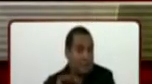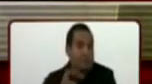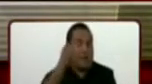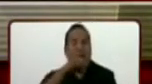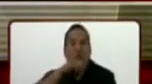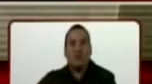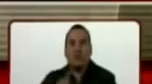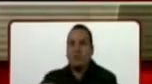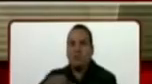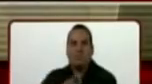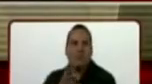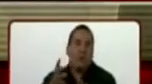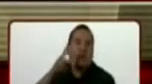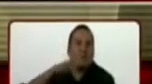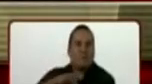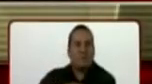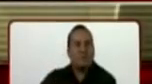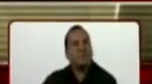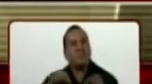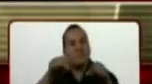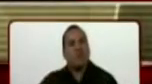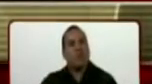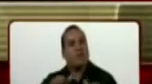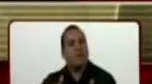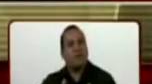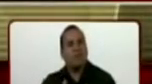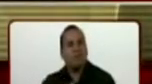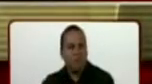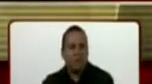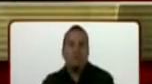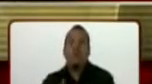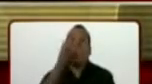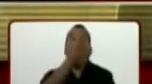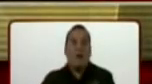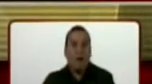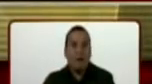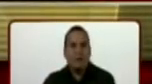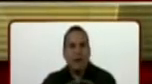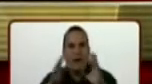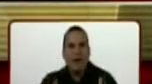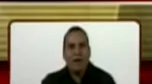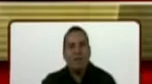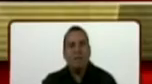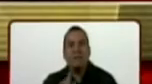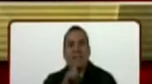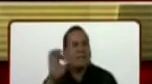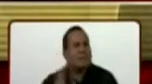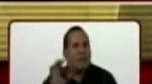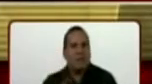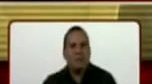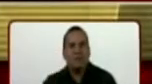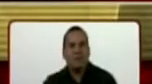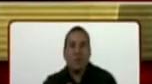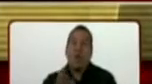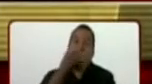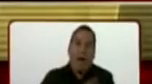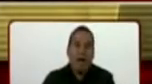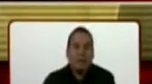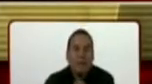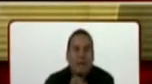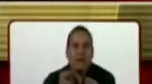participación, sobre todo porque el proceso hoy comenzó mucho más temprano. Las mesas se instalaron en el 100% más temprano.